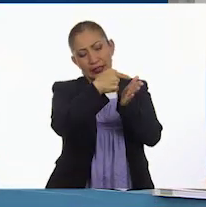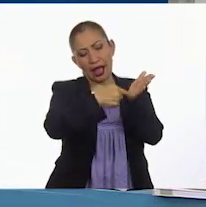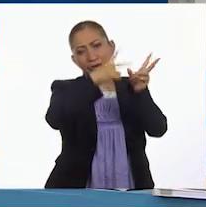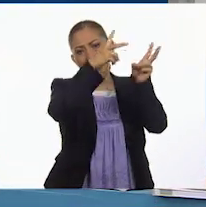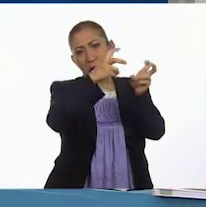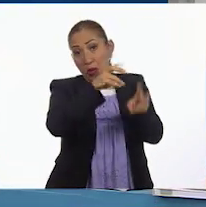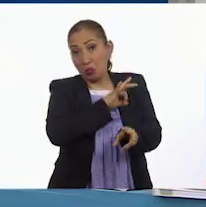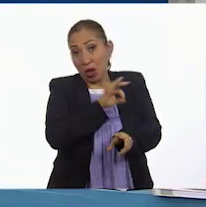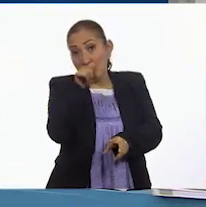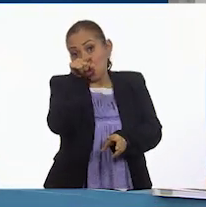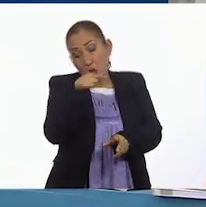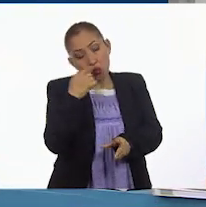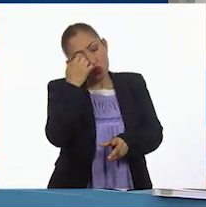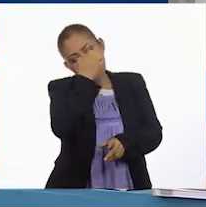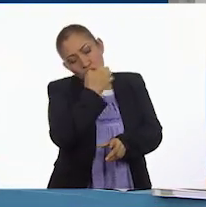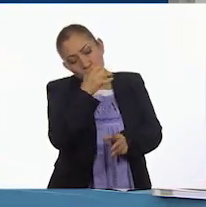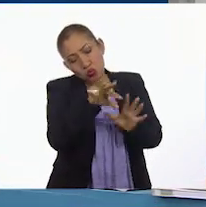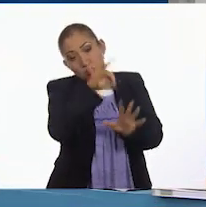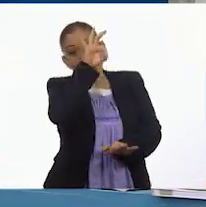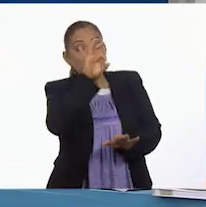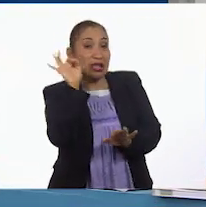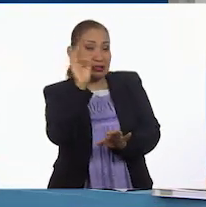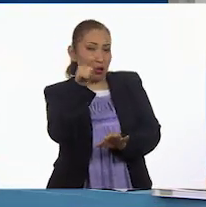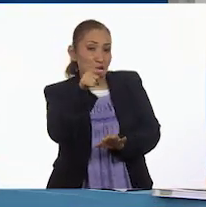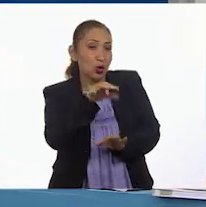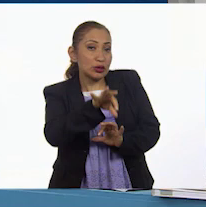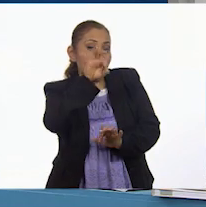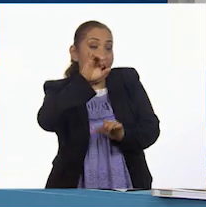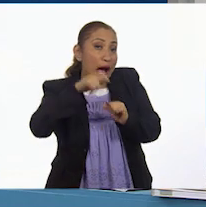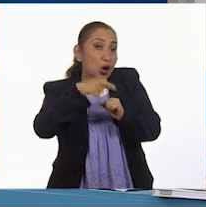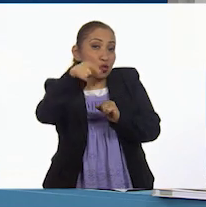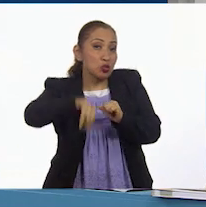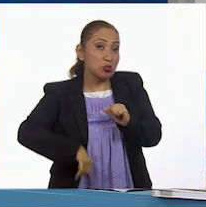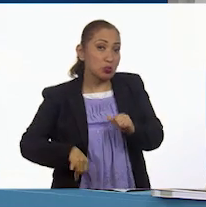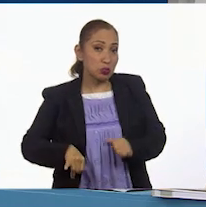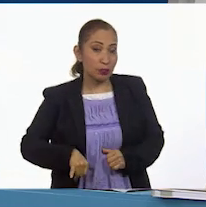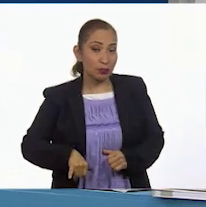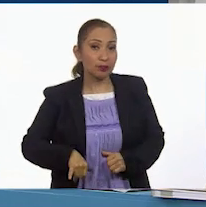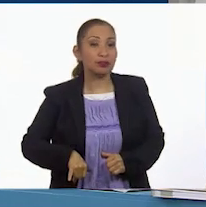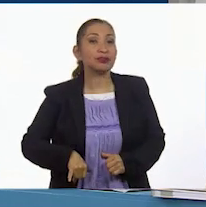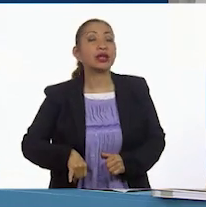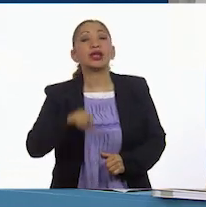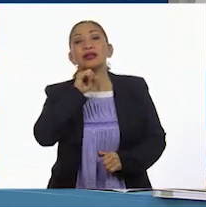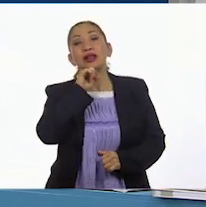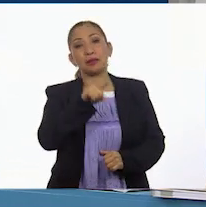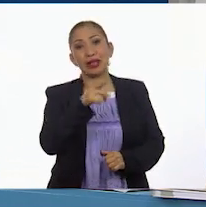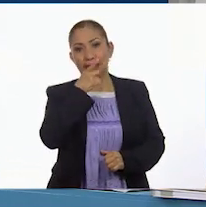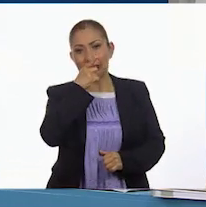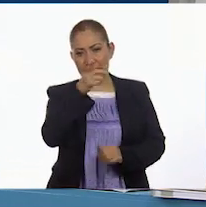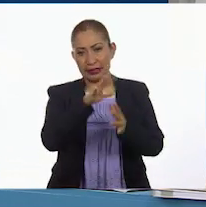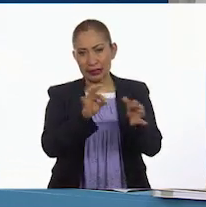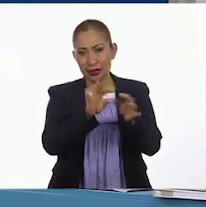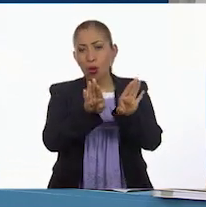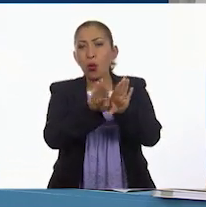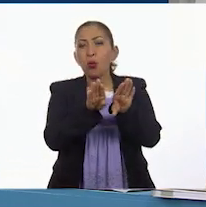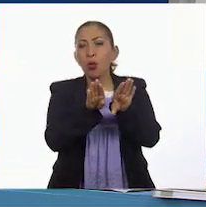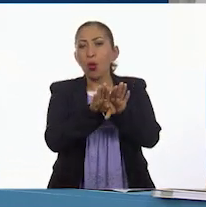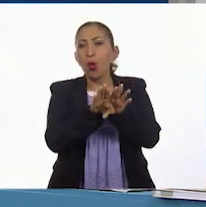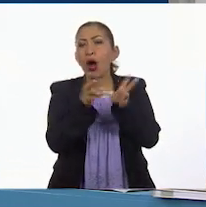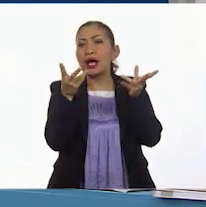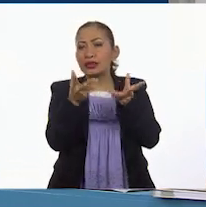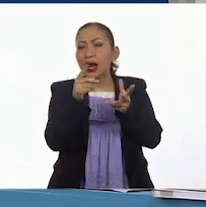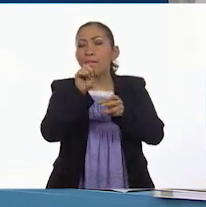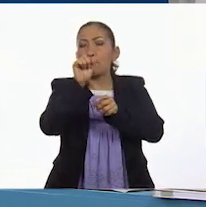temas posibles, donde tú seguramente ya elegiste alguno que llamó tu atención. Y también te dijimos de qué manera puedes